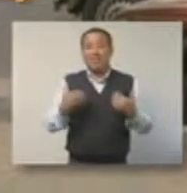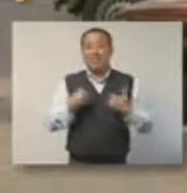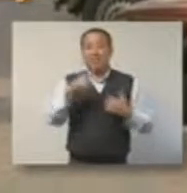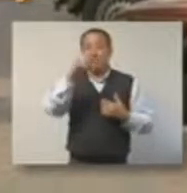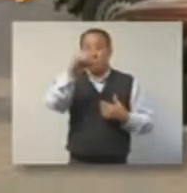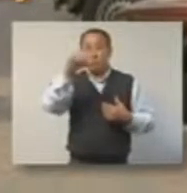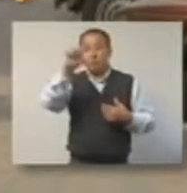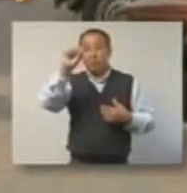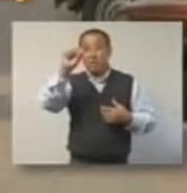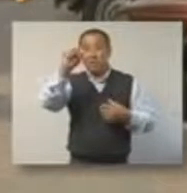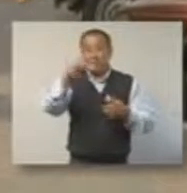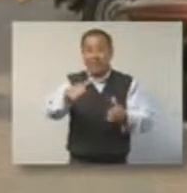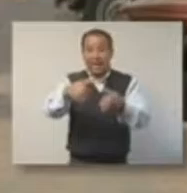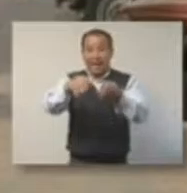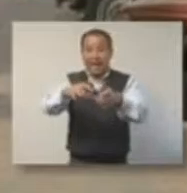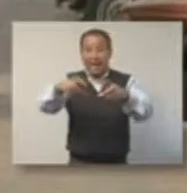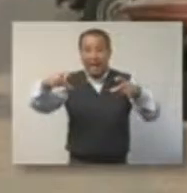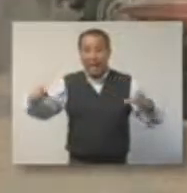ancho.